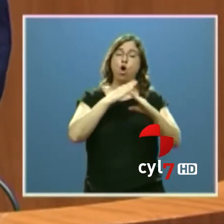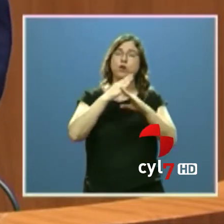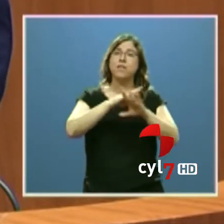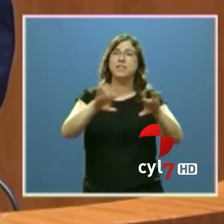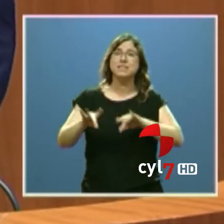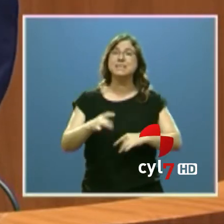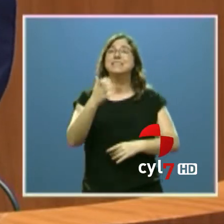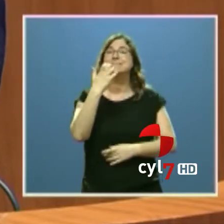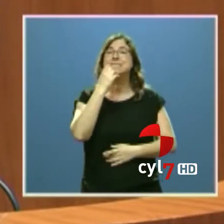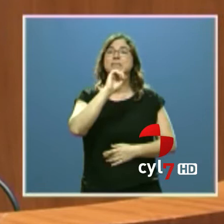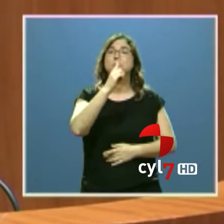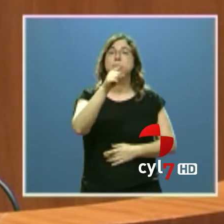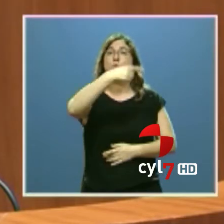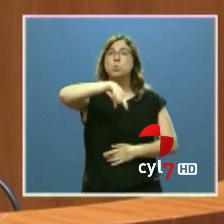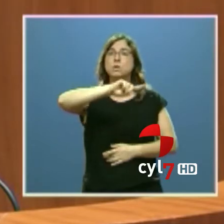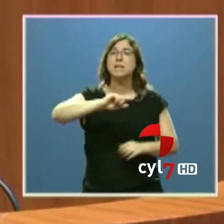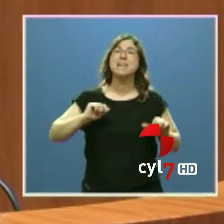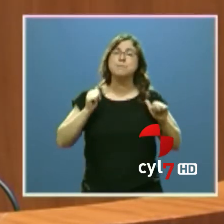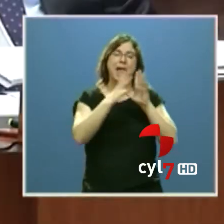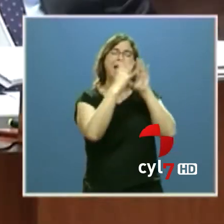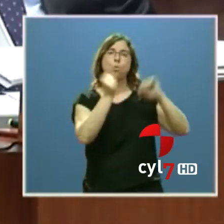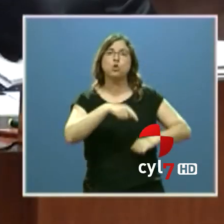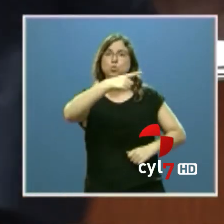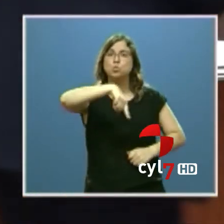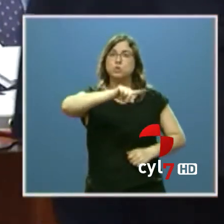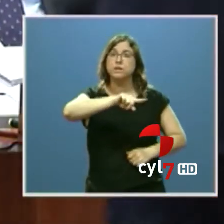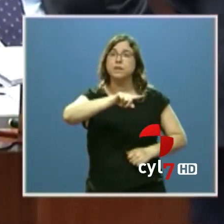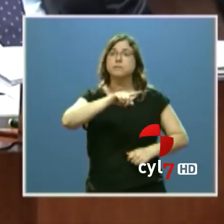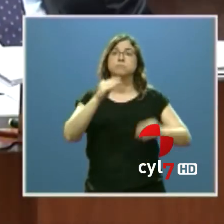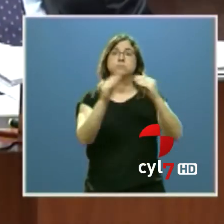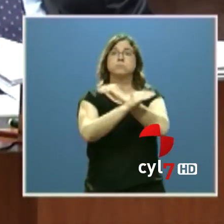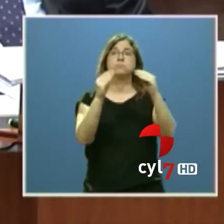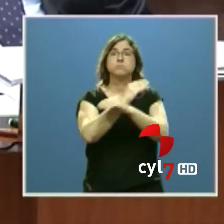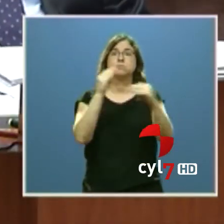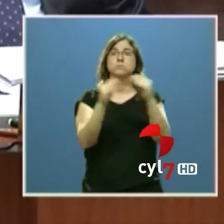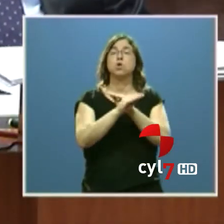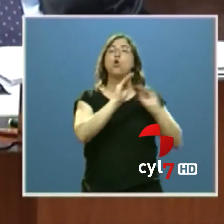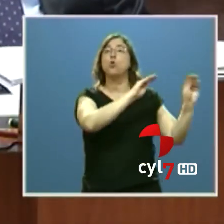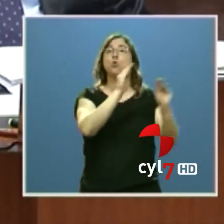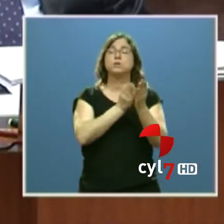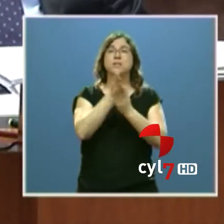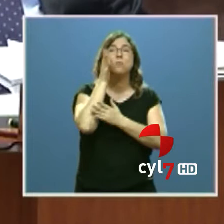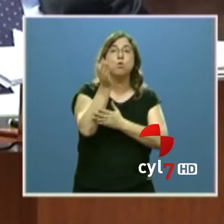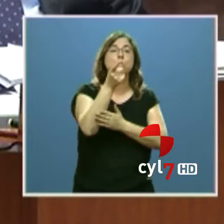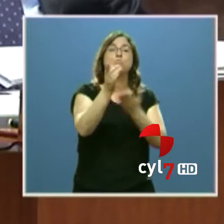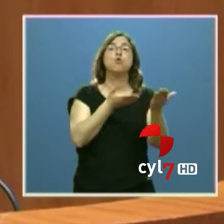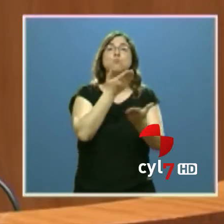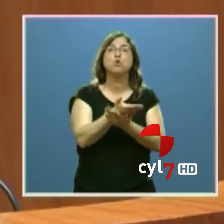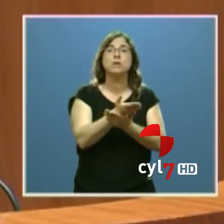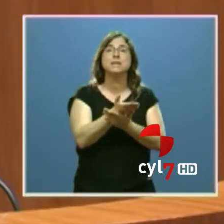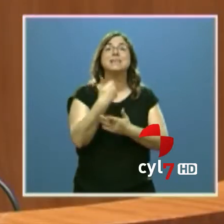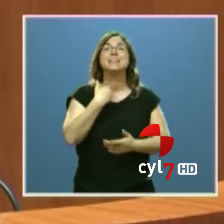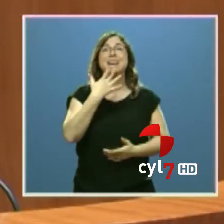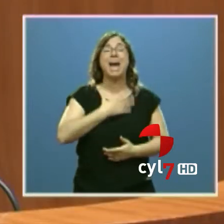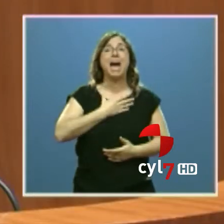territorio si primero ustedes se ponen de acuerdo porque las que no están de acuerdo con la ordenación del territorio del medio rural que ustedes proponen son los